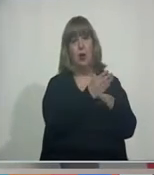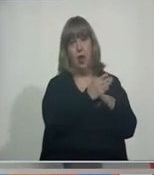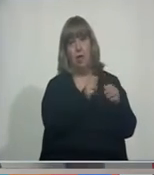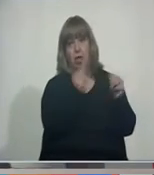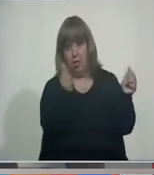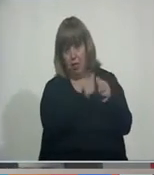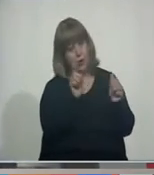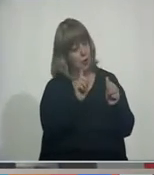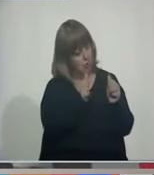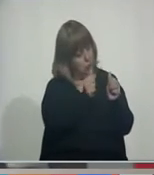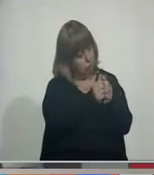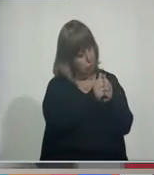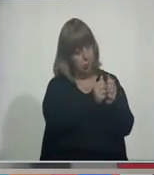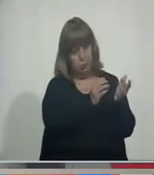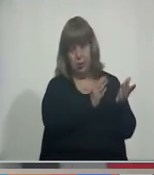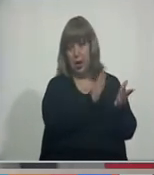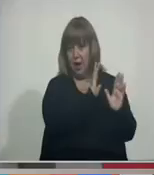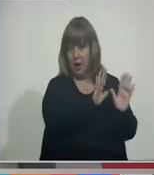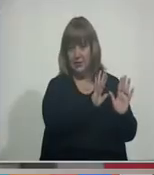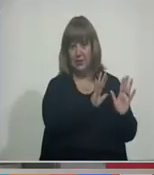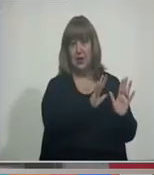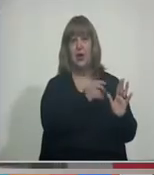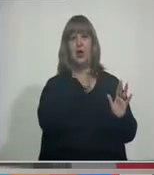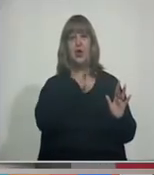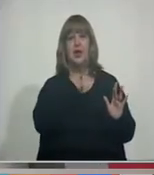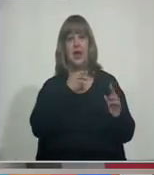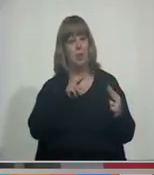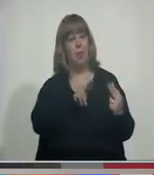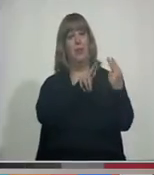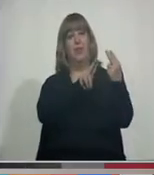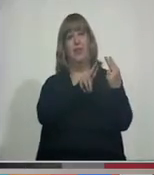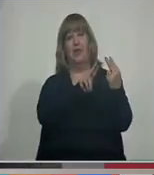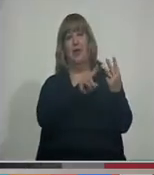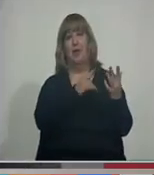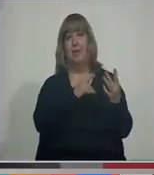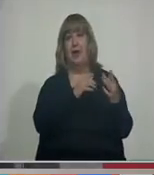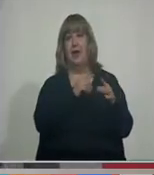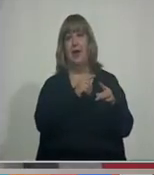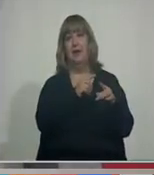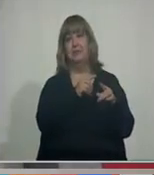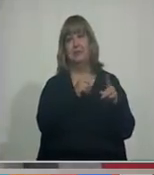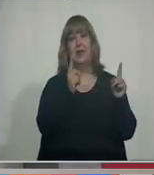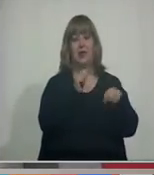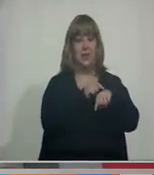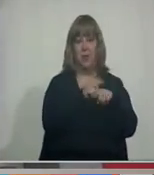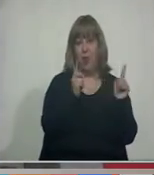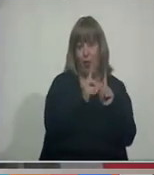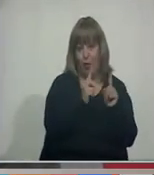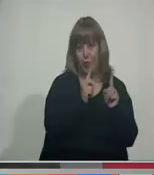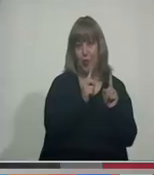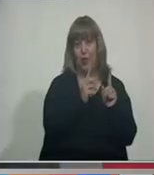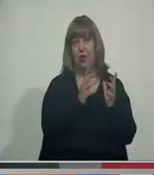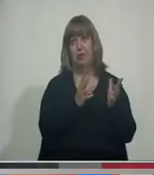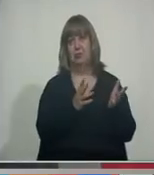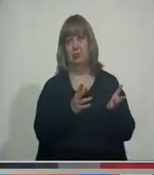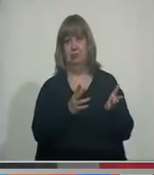formado por Tinder. Sí, pero no quiere que sea lo casual, Zuckerberg, ¿no? Dice que no pretende que sea lo casual. Esto desprestigiando un poco